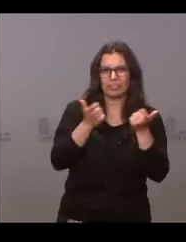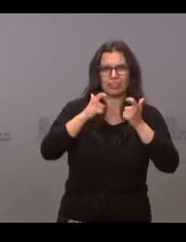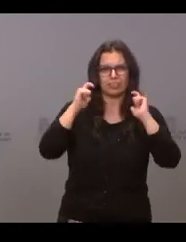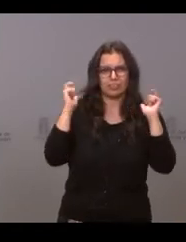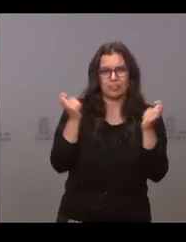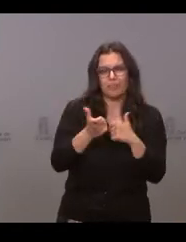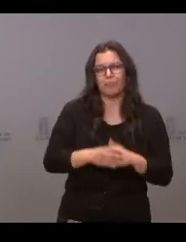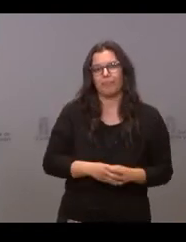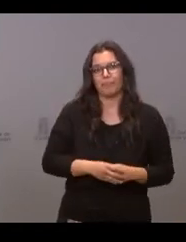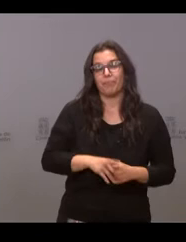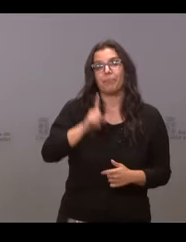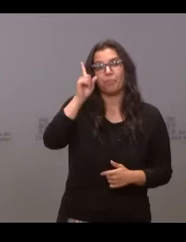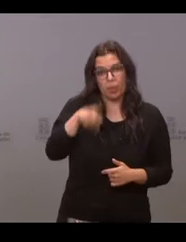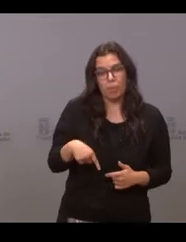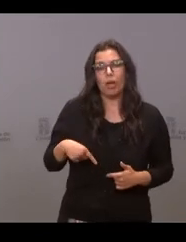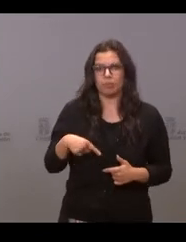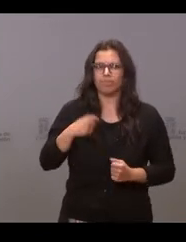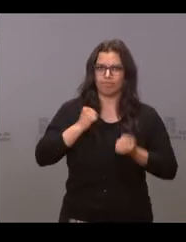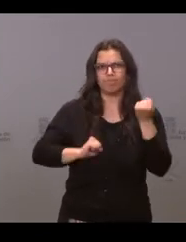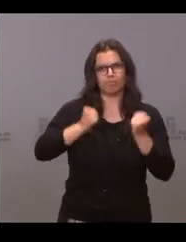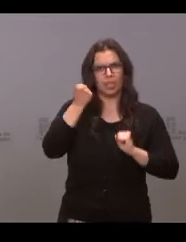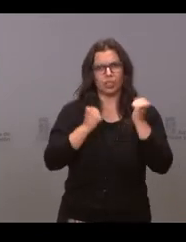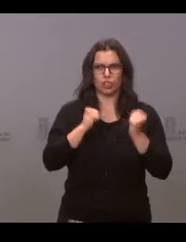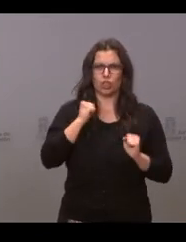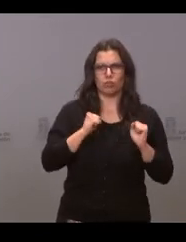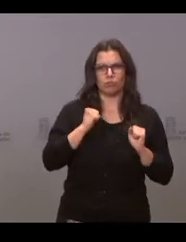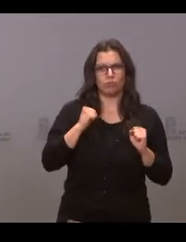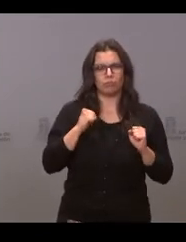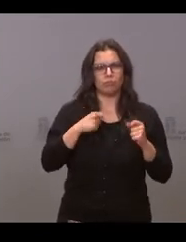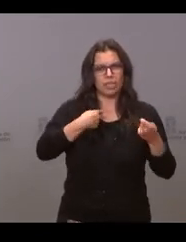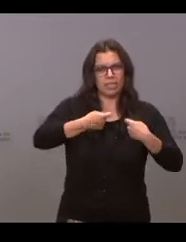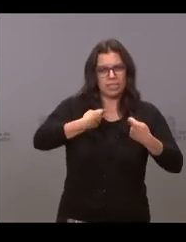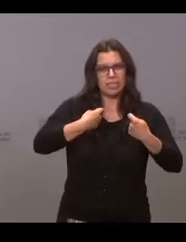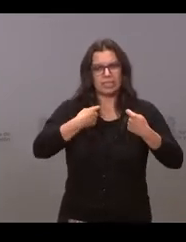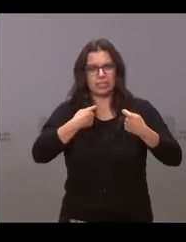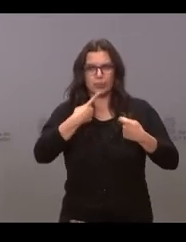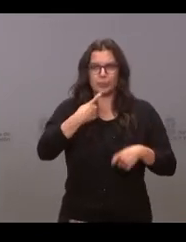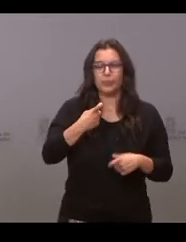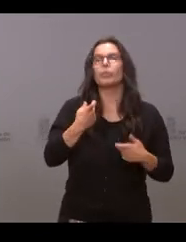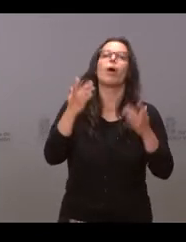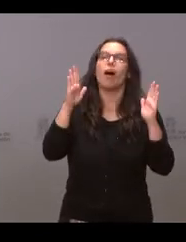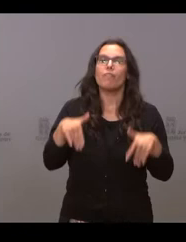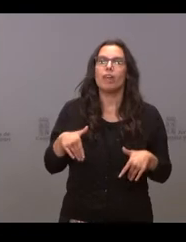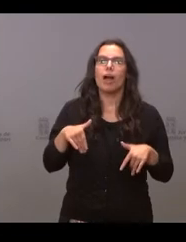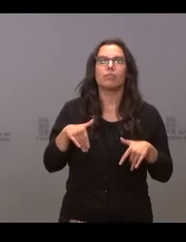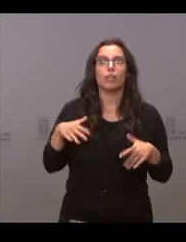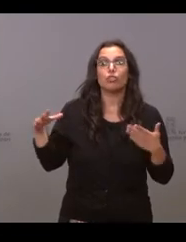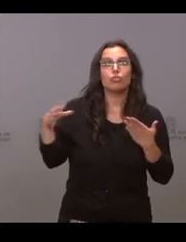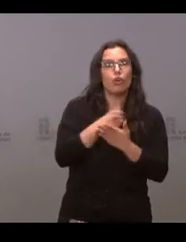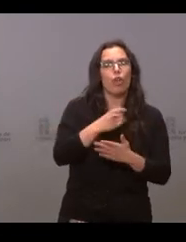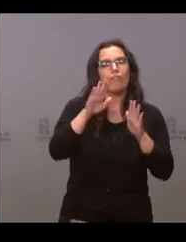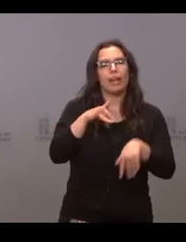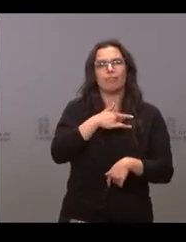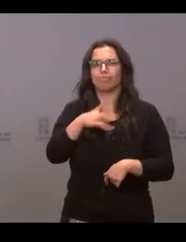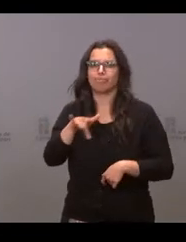también por qué no decirlo de mucha tensión en las negociaciones pero que al final siempre excediendo todas las partes